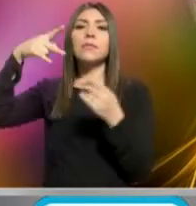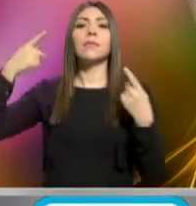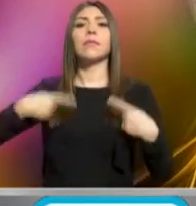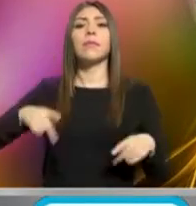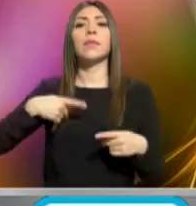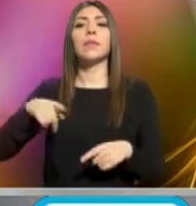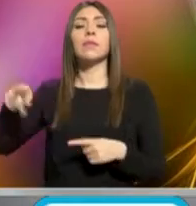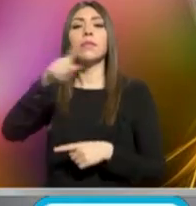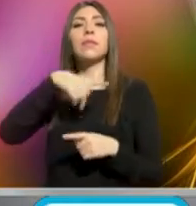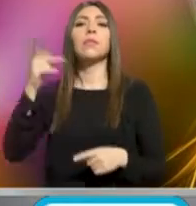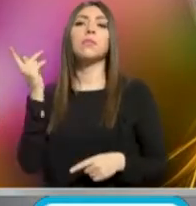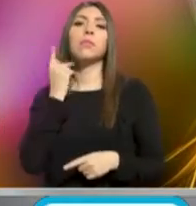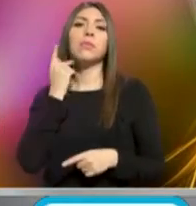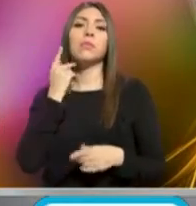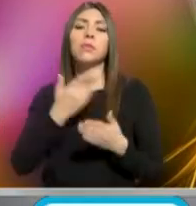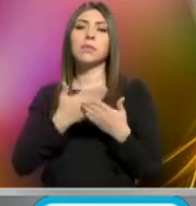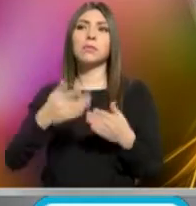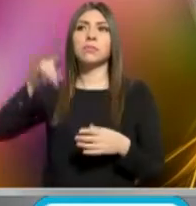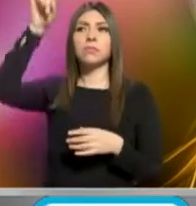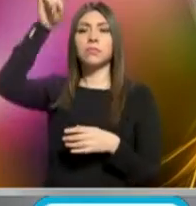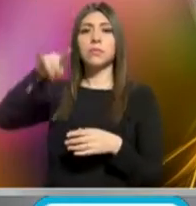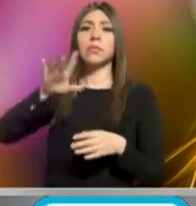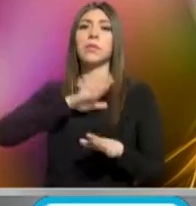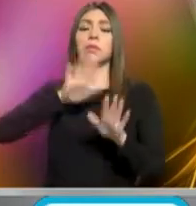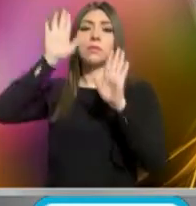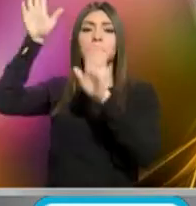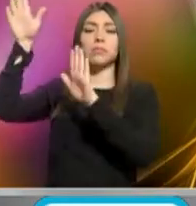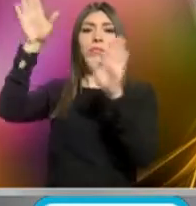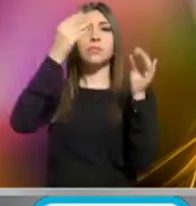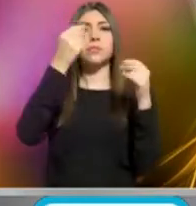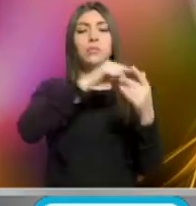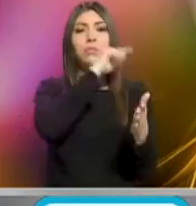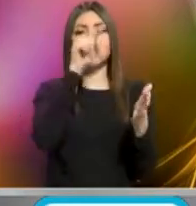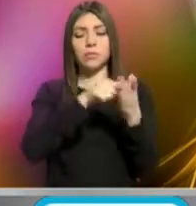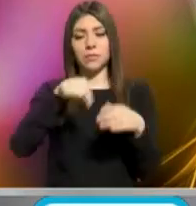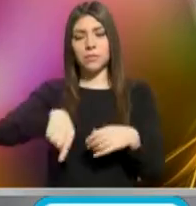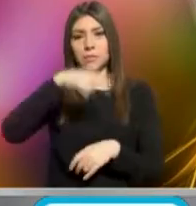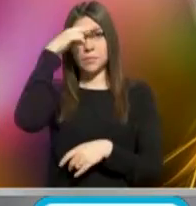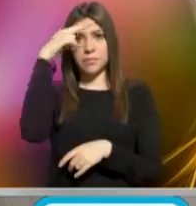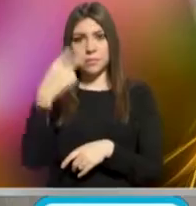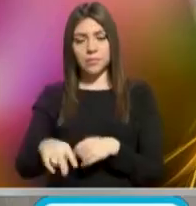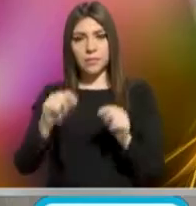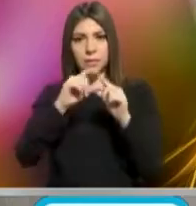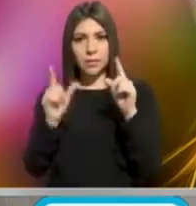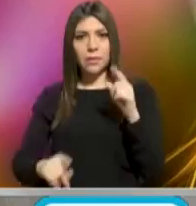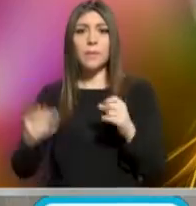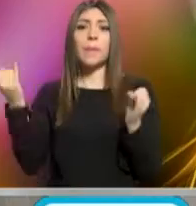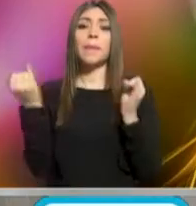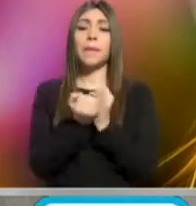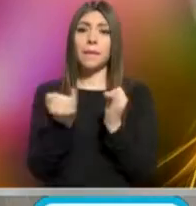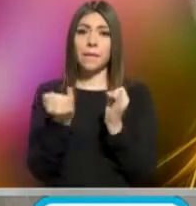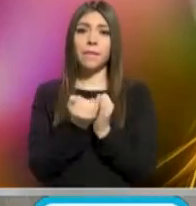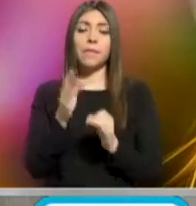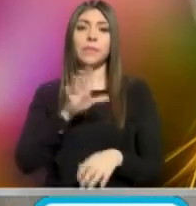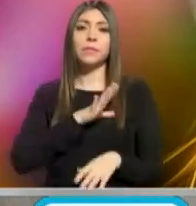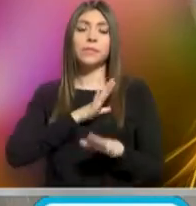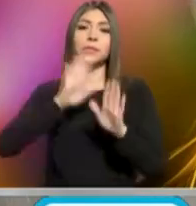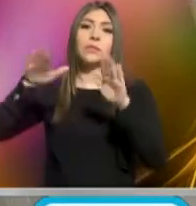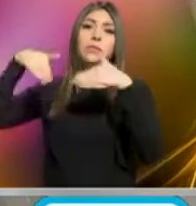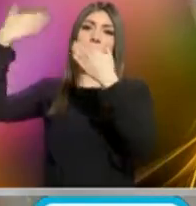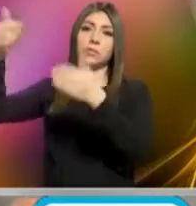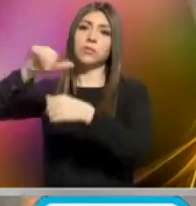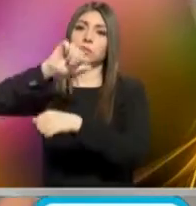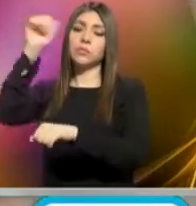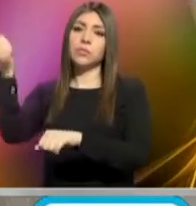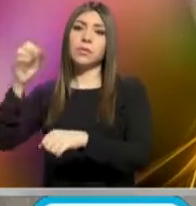en diferentes murales que hoy por hoy se conservan en muchos espacios de nuestro país, que también le tocó fuera del país,